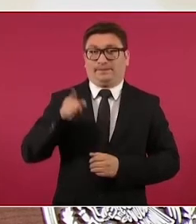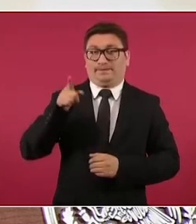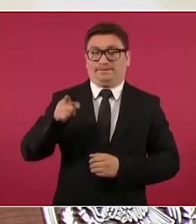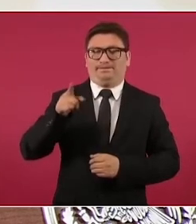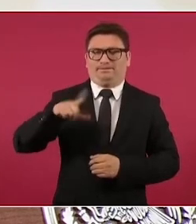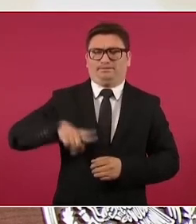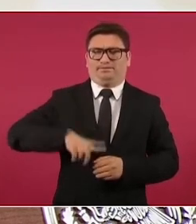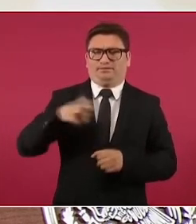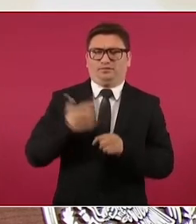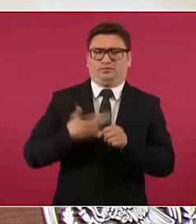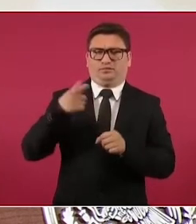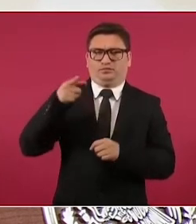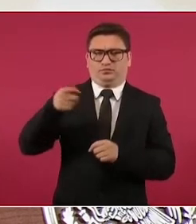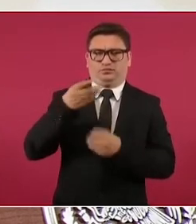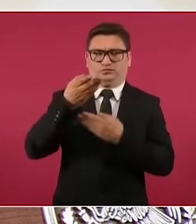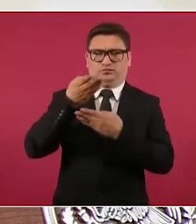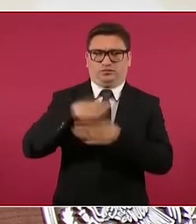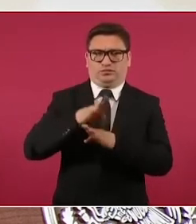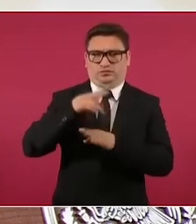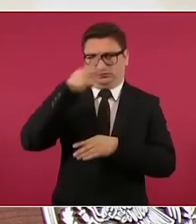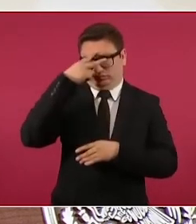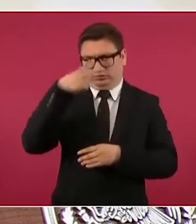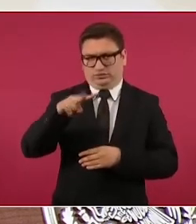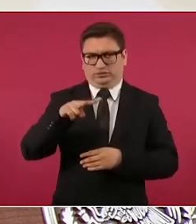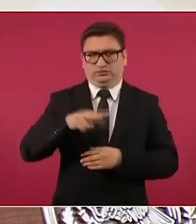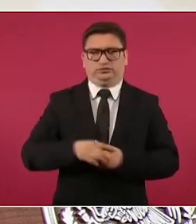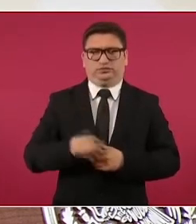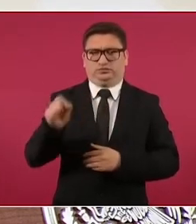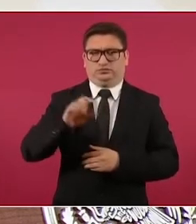subgobernador del Banco de México,